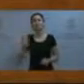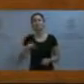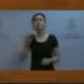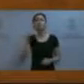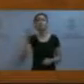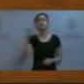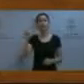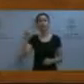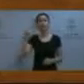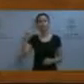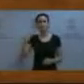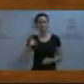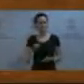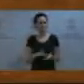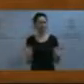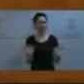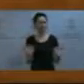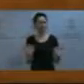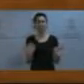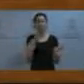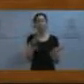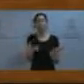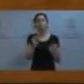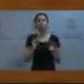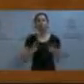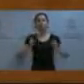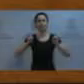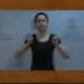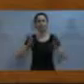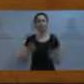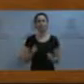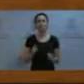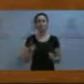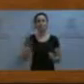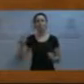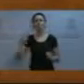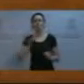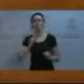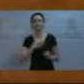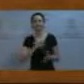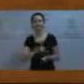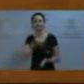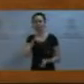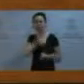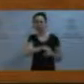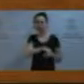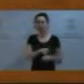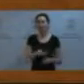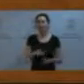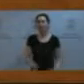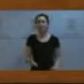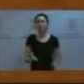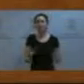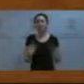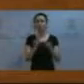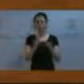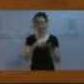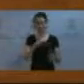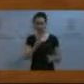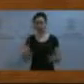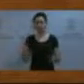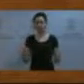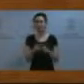Felechosa y la operación Ulla. Eso mañana. Nuestro grupo parlamentario y toda la sociedad asturiana